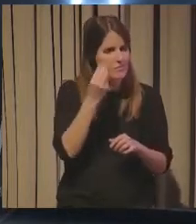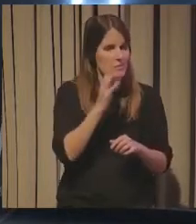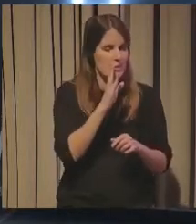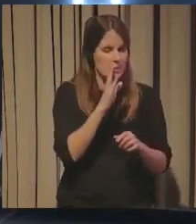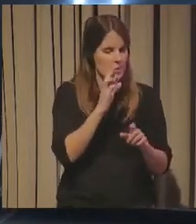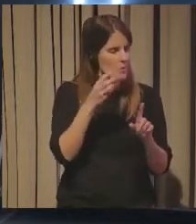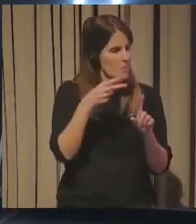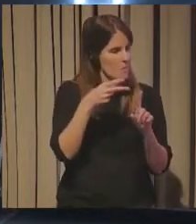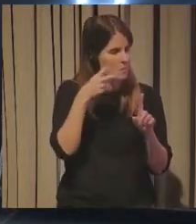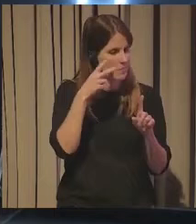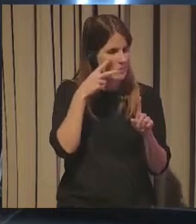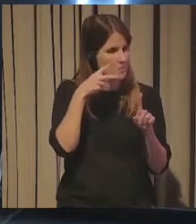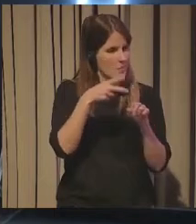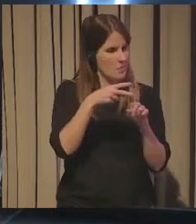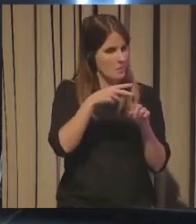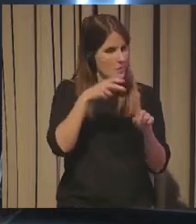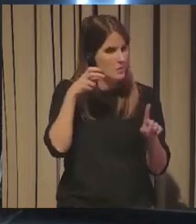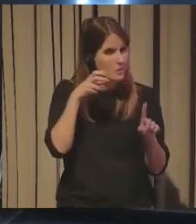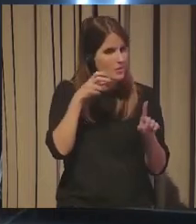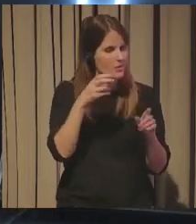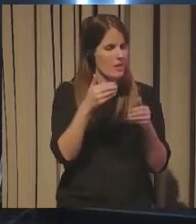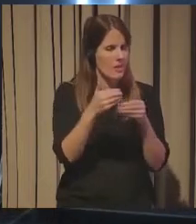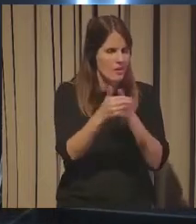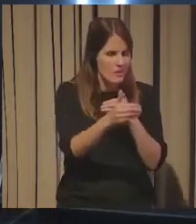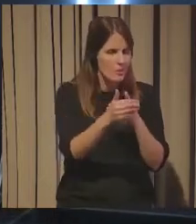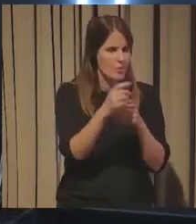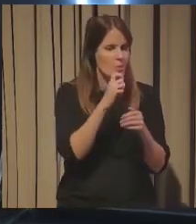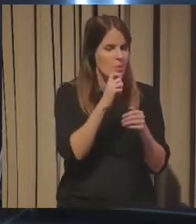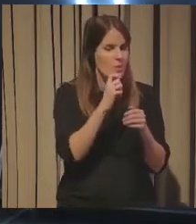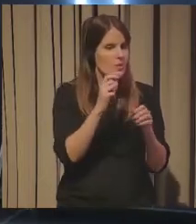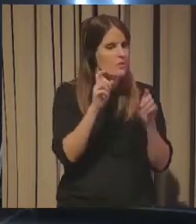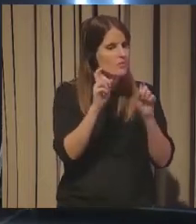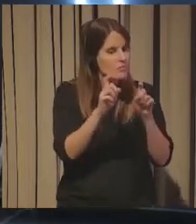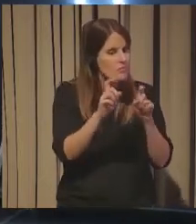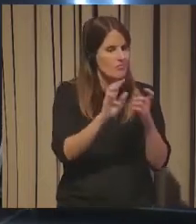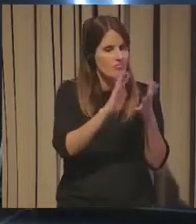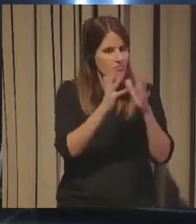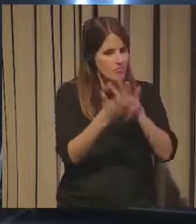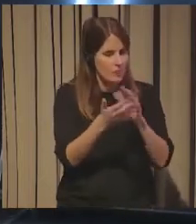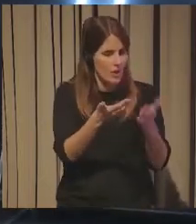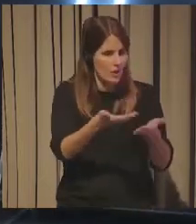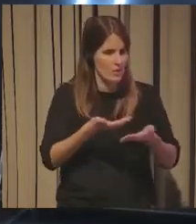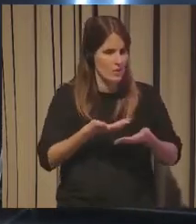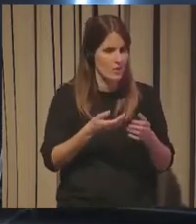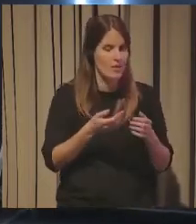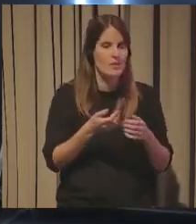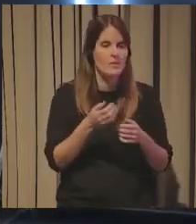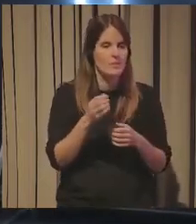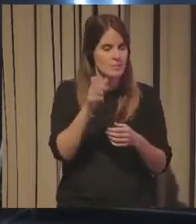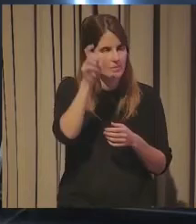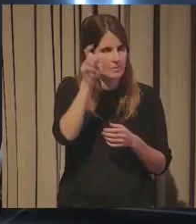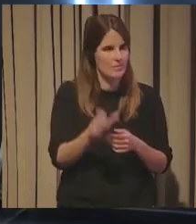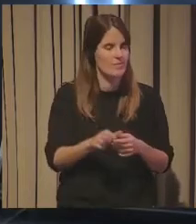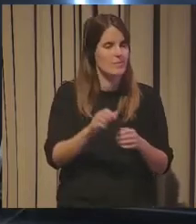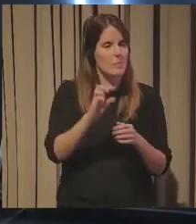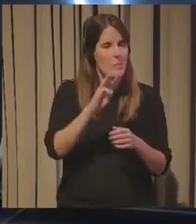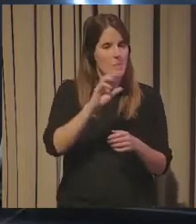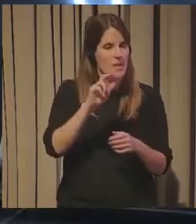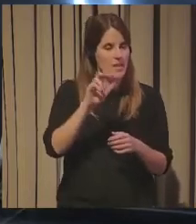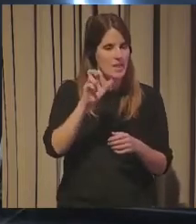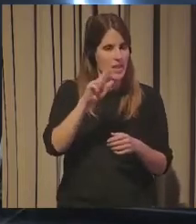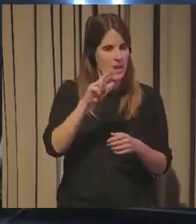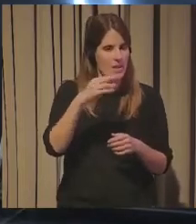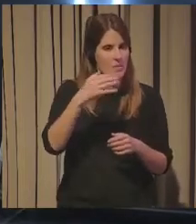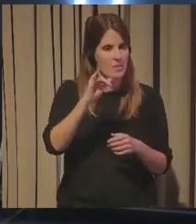visión de llegar al potencial total de la educación para estas transformaciones. Él es Peter Bishop, es el